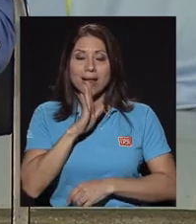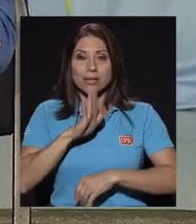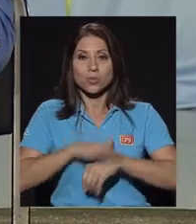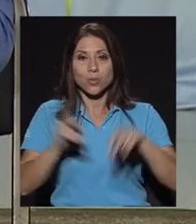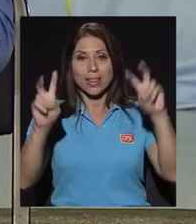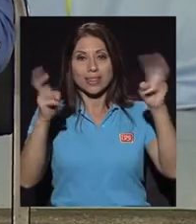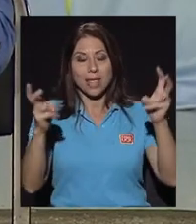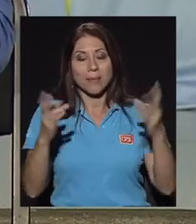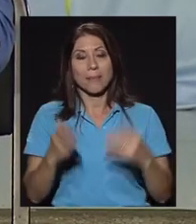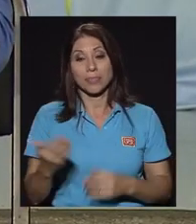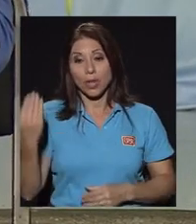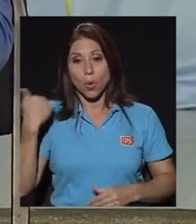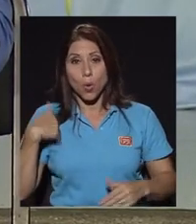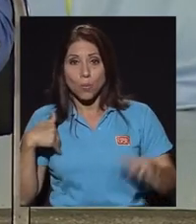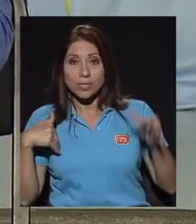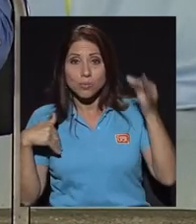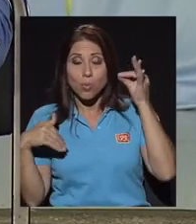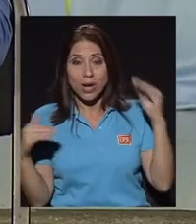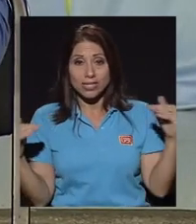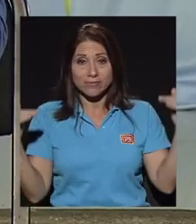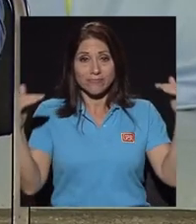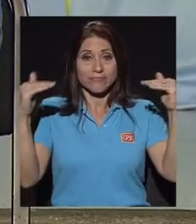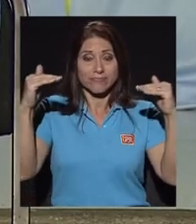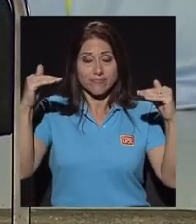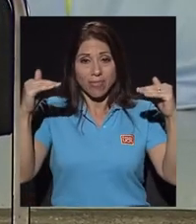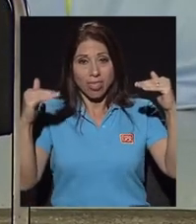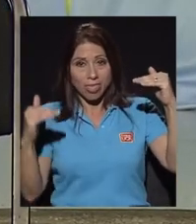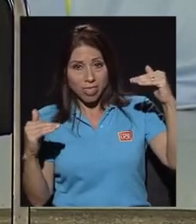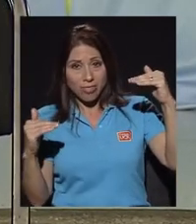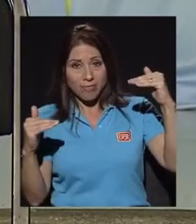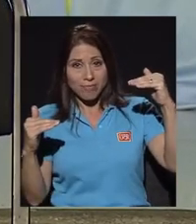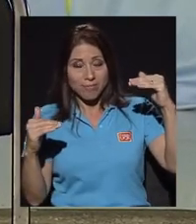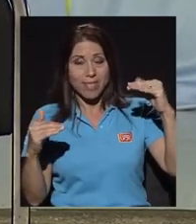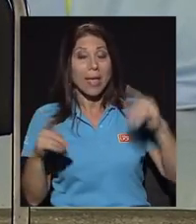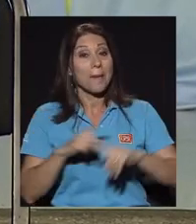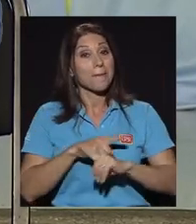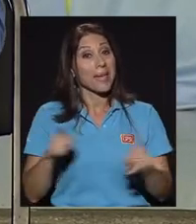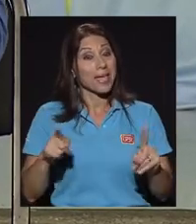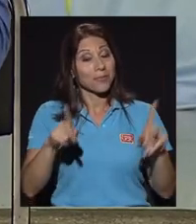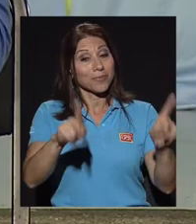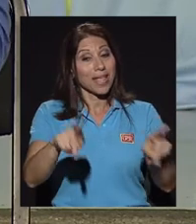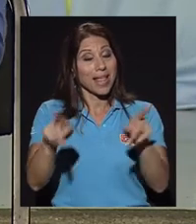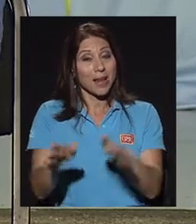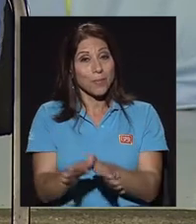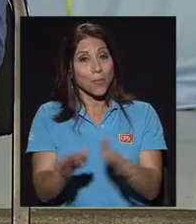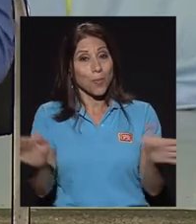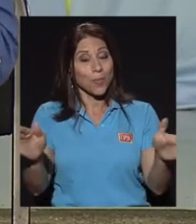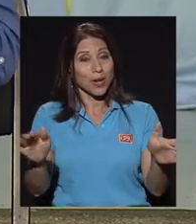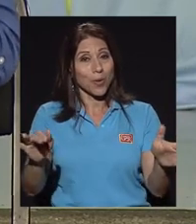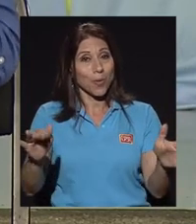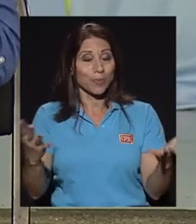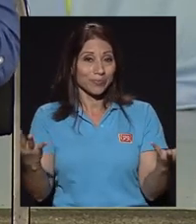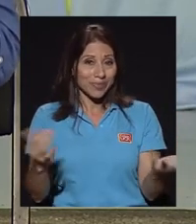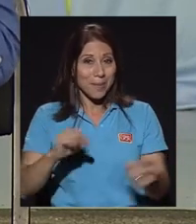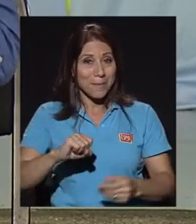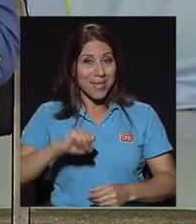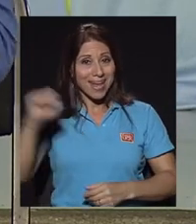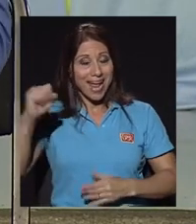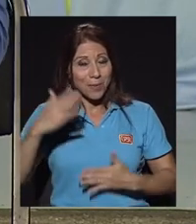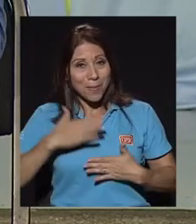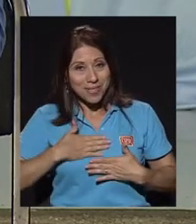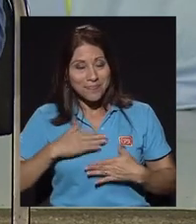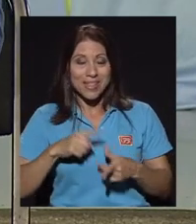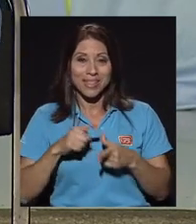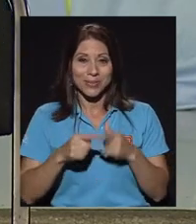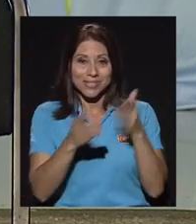tema de desigualdad entre hombres y mujeres en el cantón de Turrialba, pero bueno, el público me ganó, así que tuve que pasar